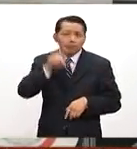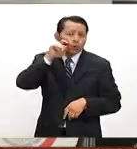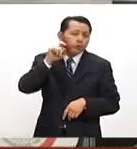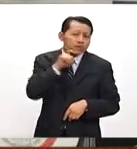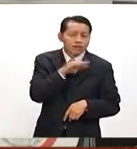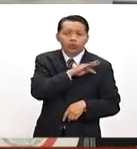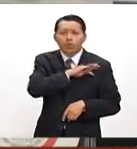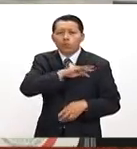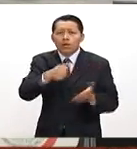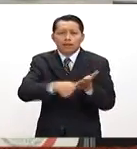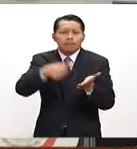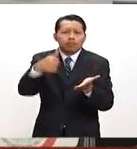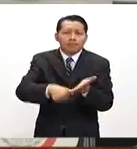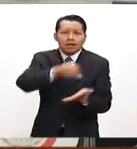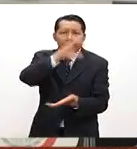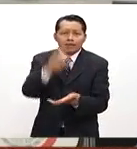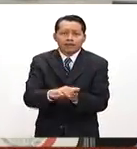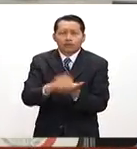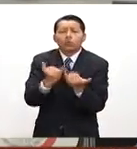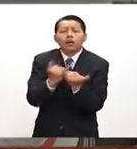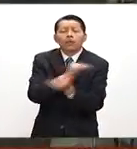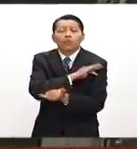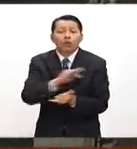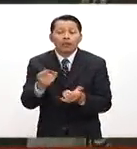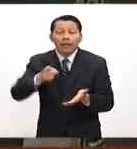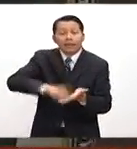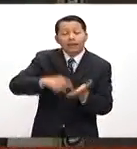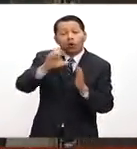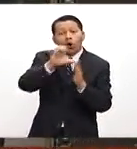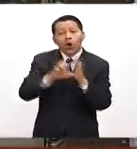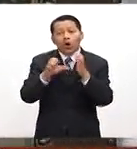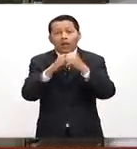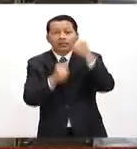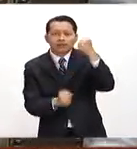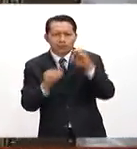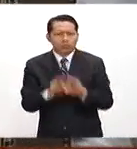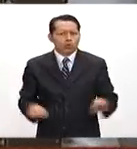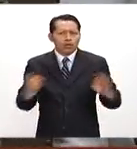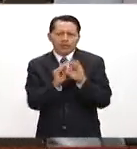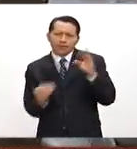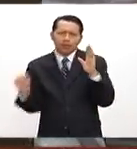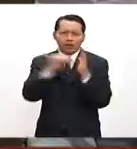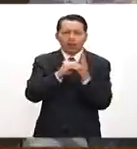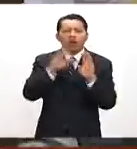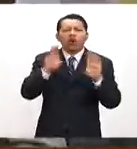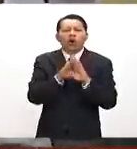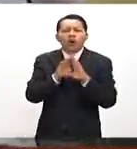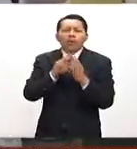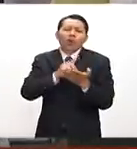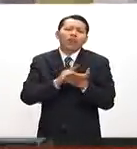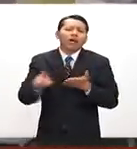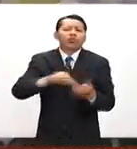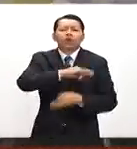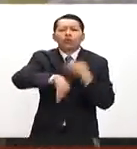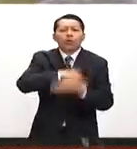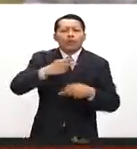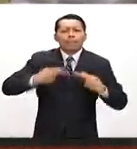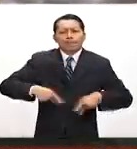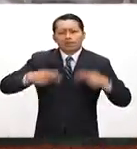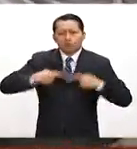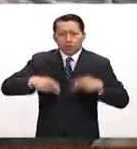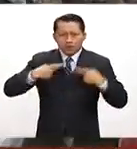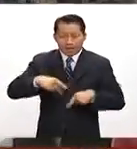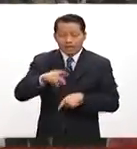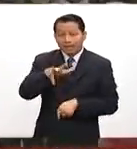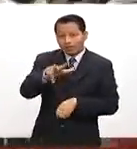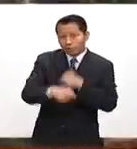mismo sexo. Propone reconocer en la Constitución, esto es importante, el derecho de toda persona mayor de